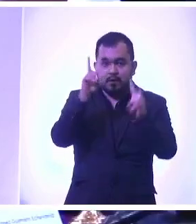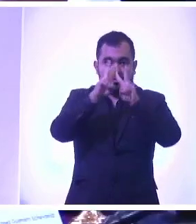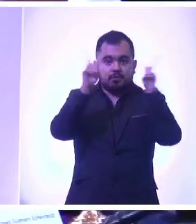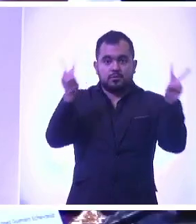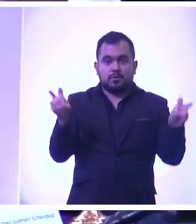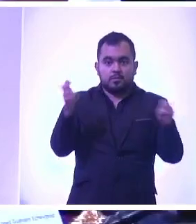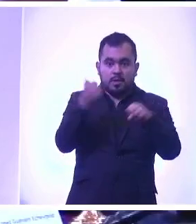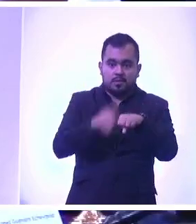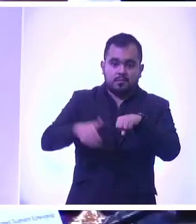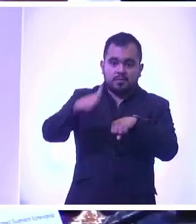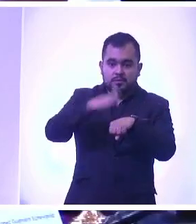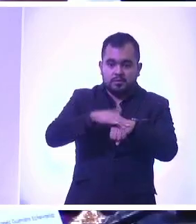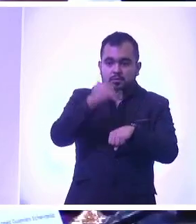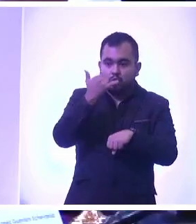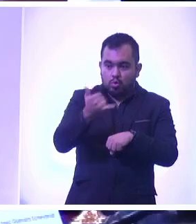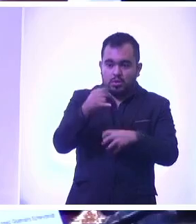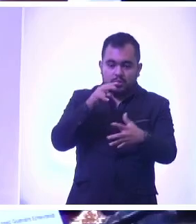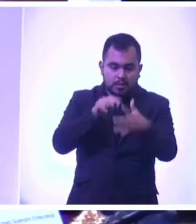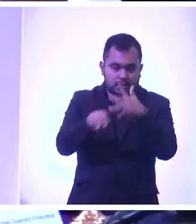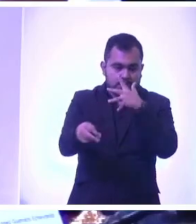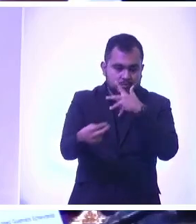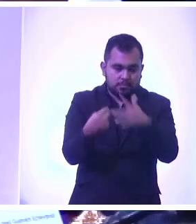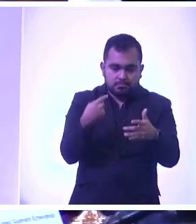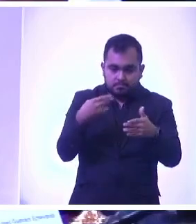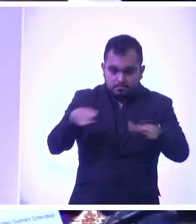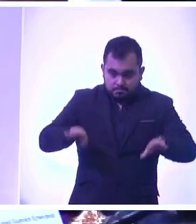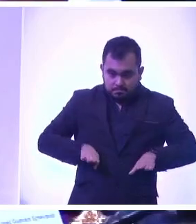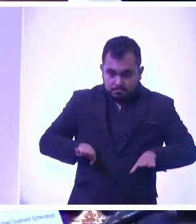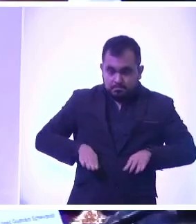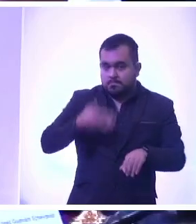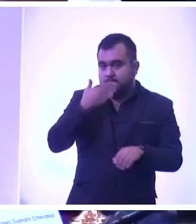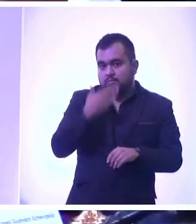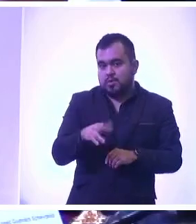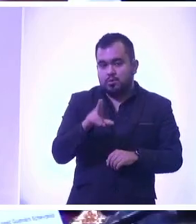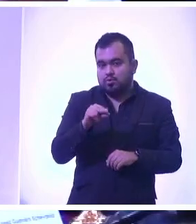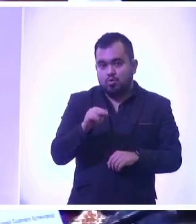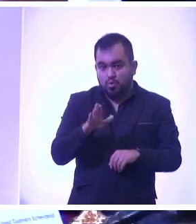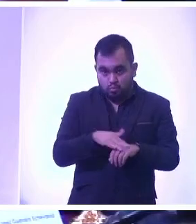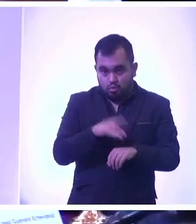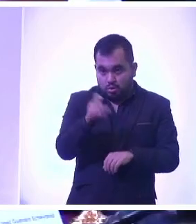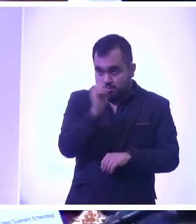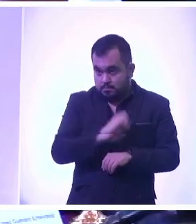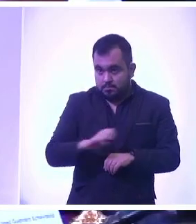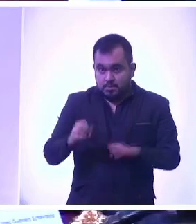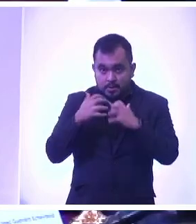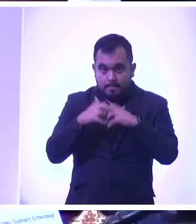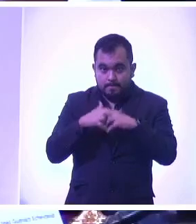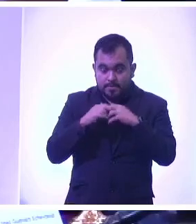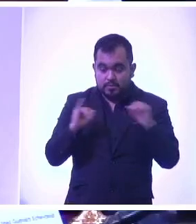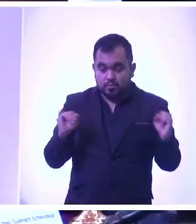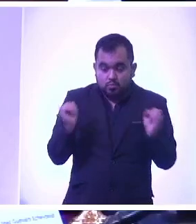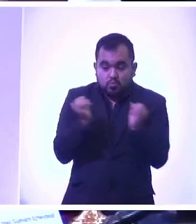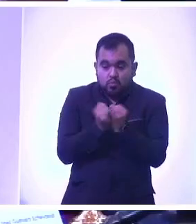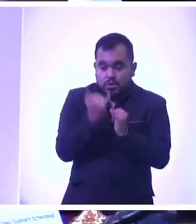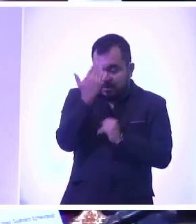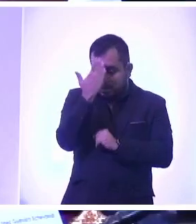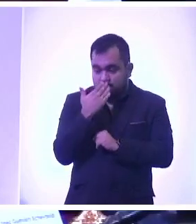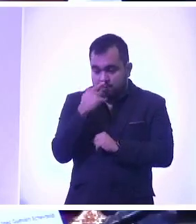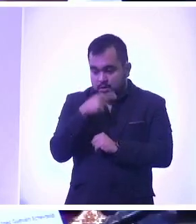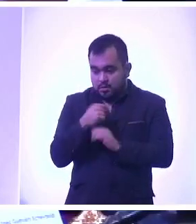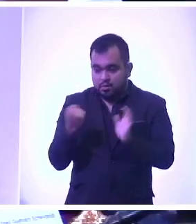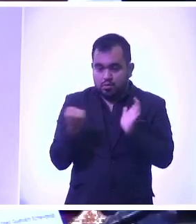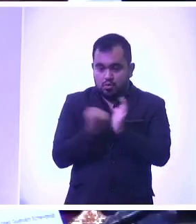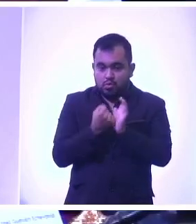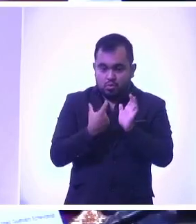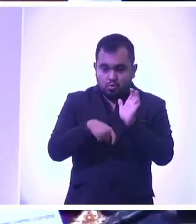de transparencia tampoco es lo correcto porque No necesariamente la empresa se llama igual que la imagen de su logotipo